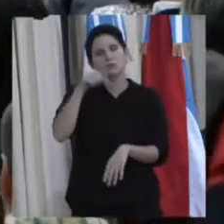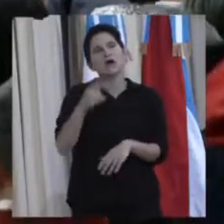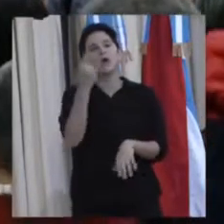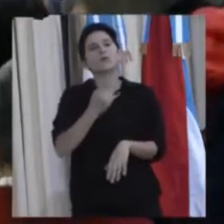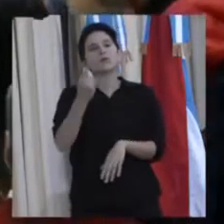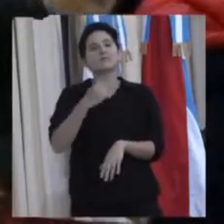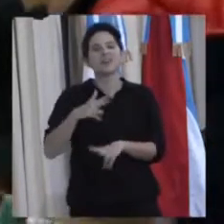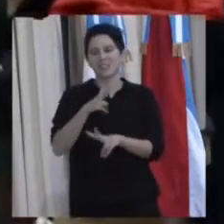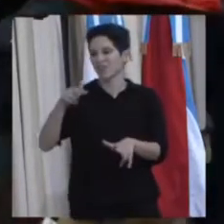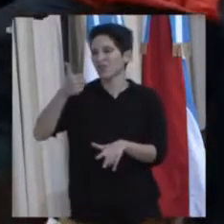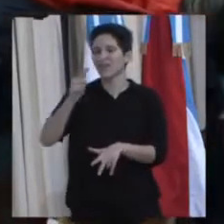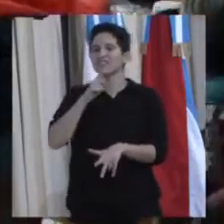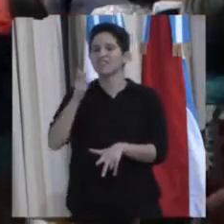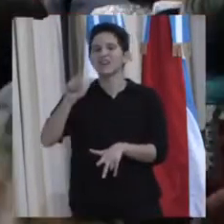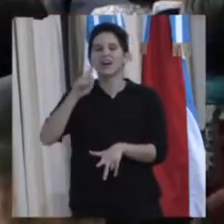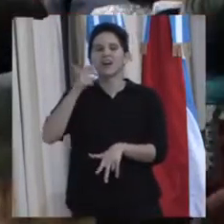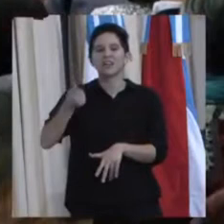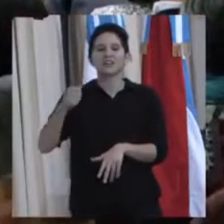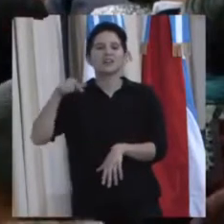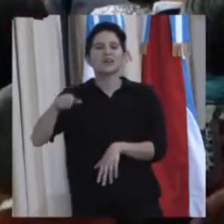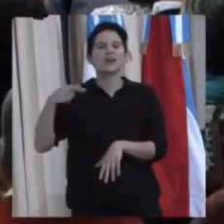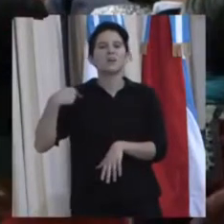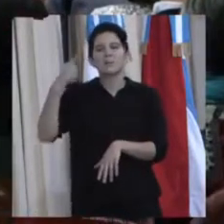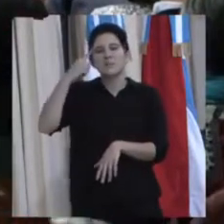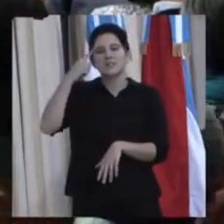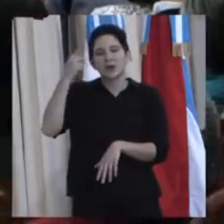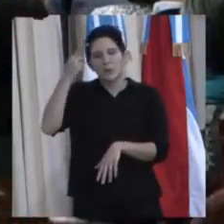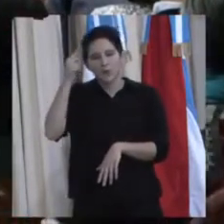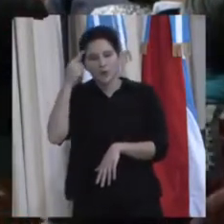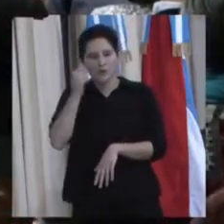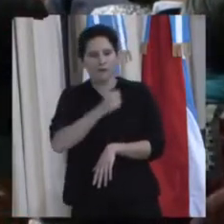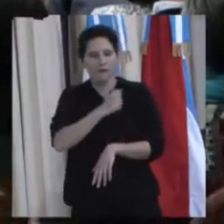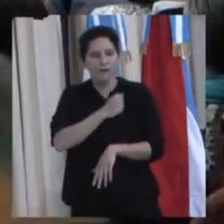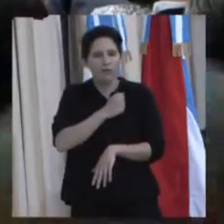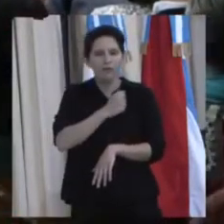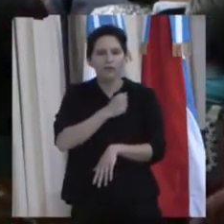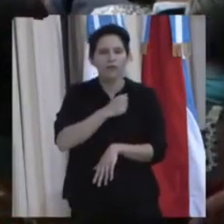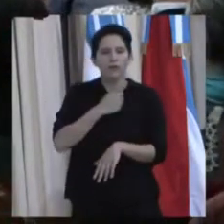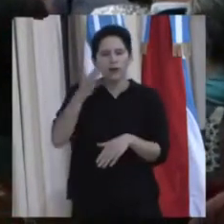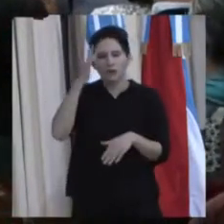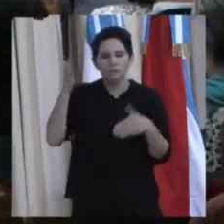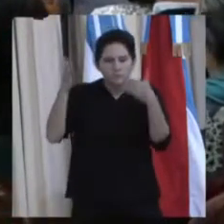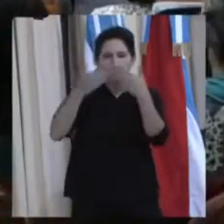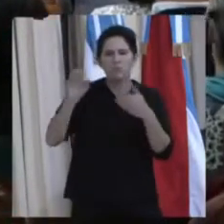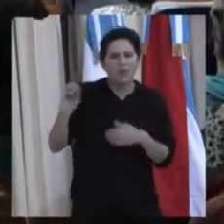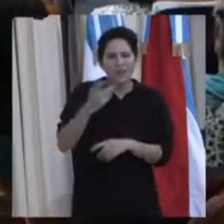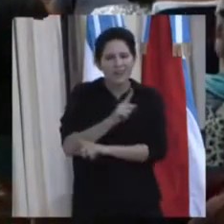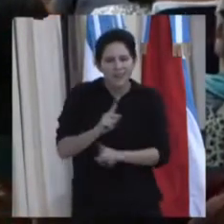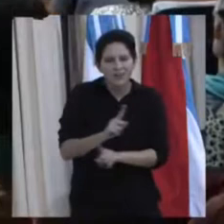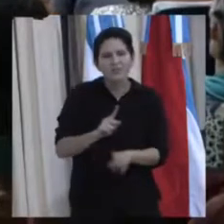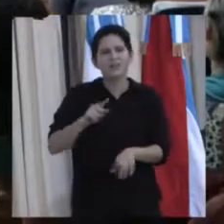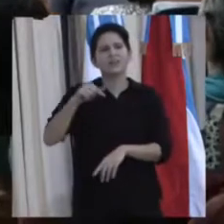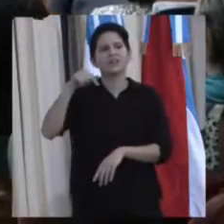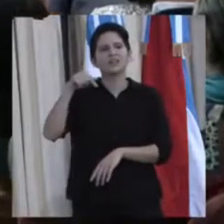dijo Natalia, estaba monopolizada por ideas barrocas y antimodernas, que estaban orientadas